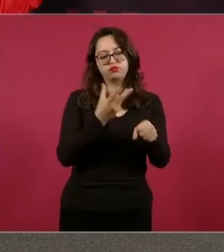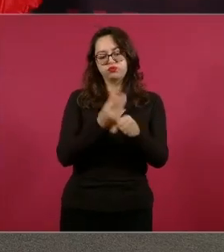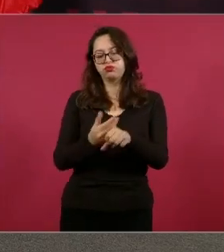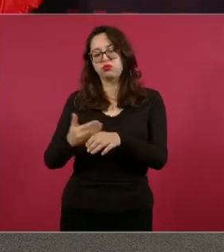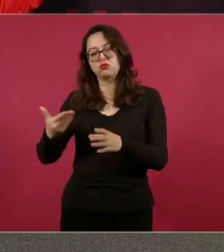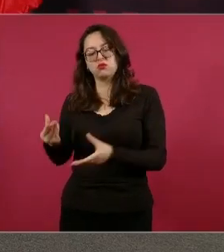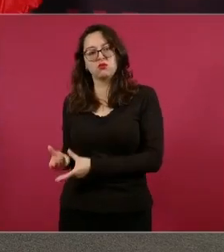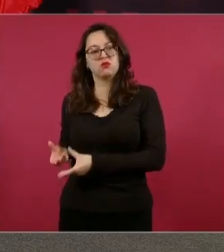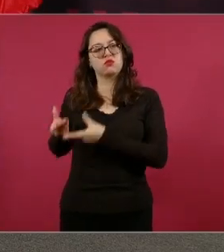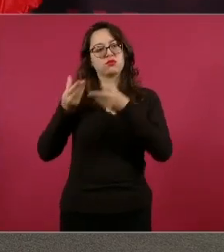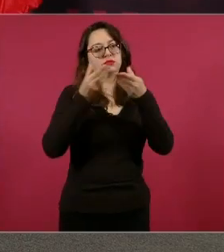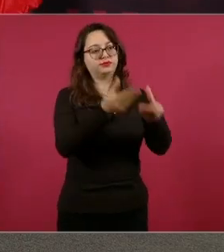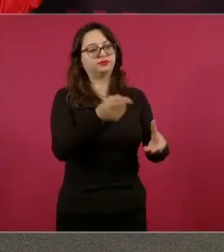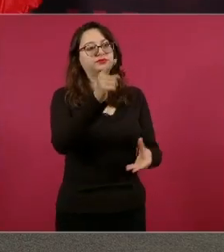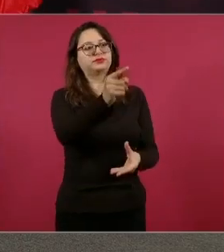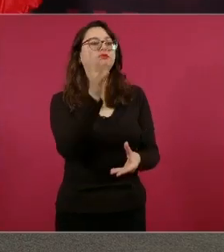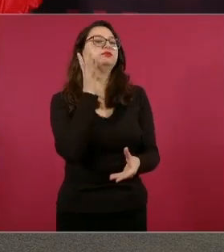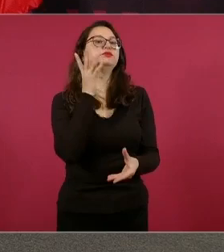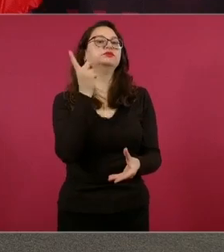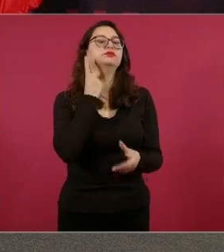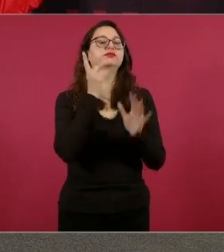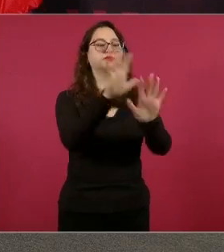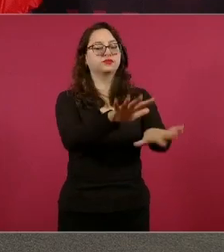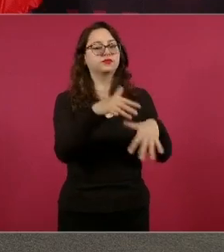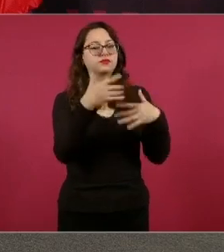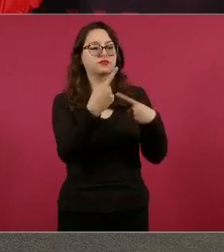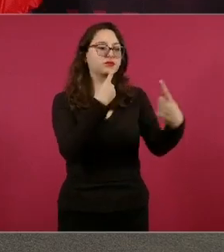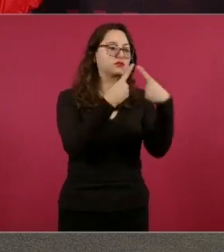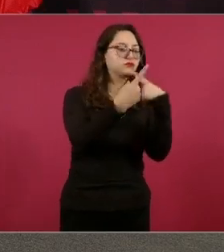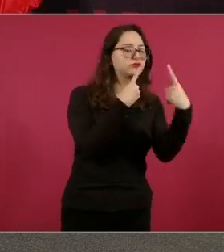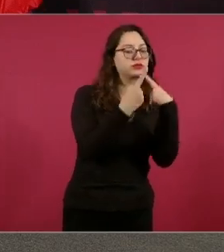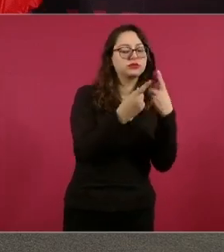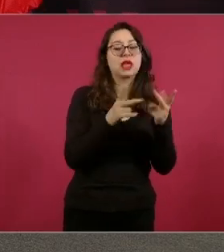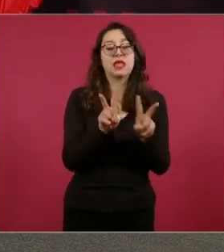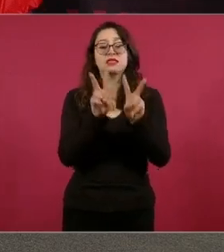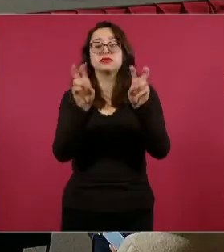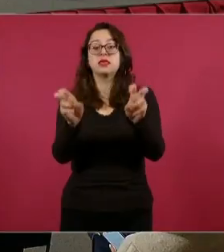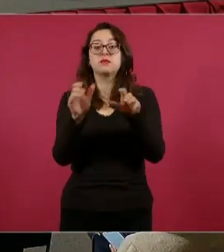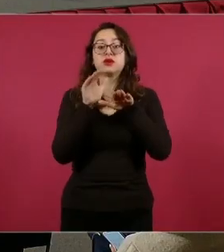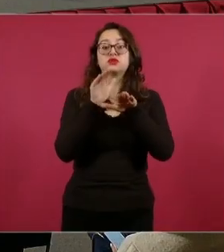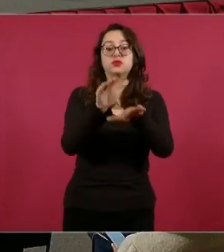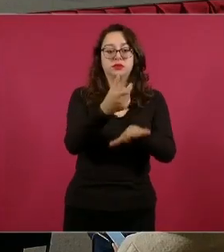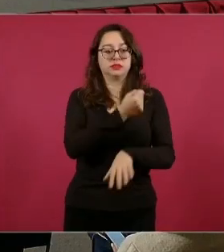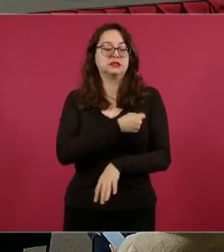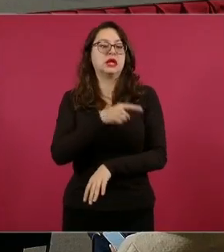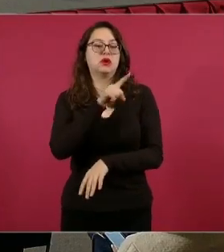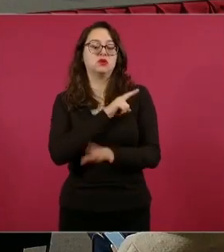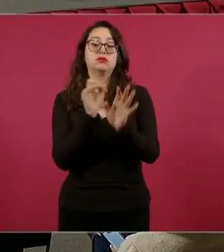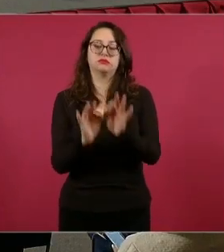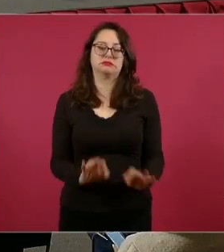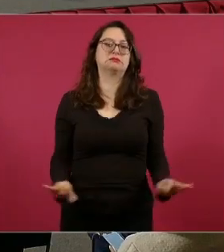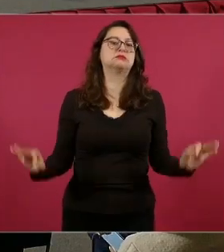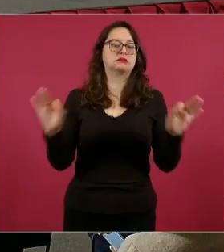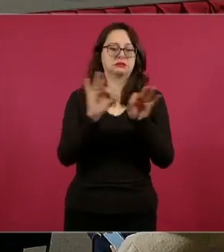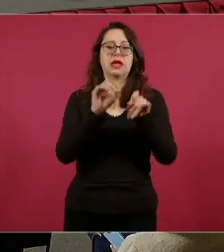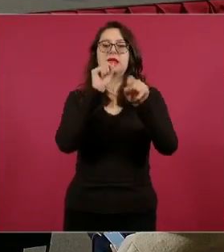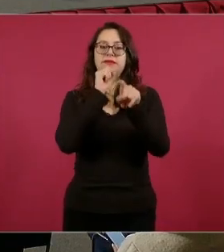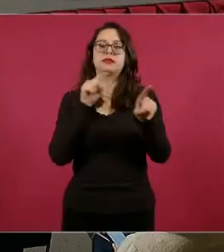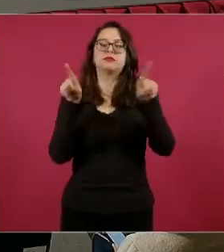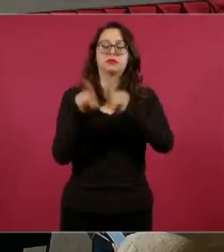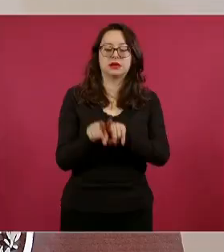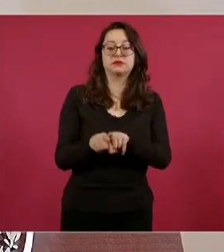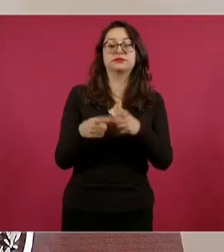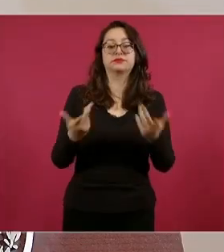de Diputados, hay un paquete importante en materia de salud, principalmente con dos temas. Una, que es